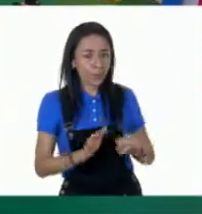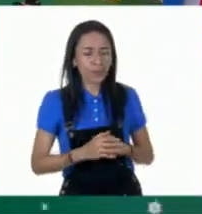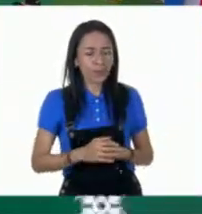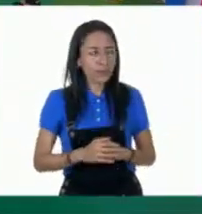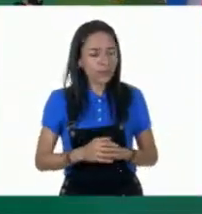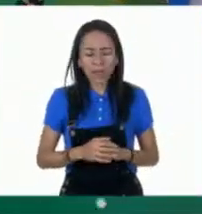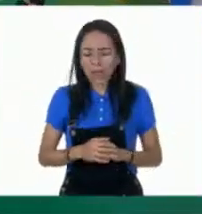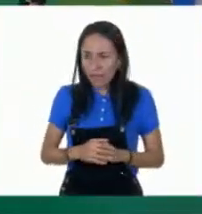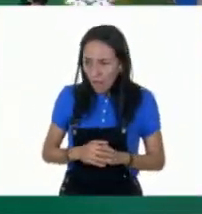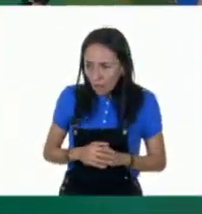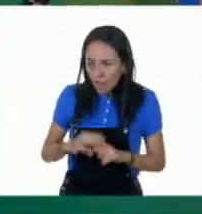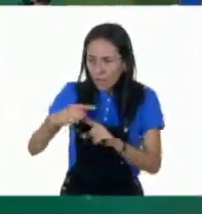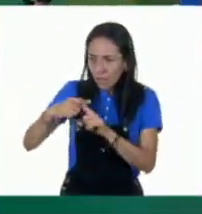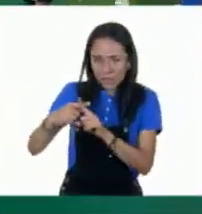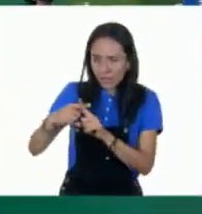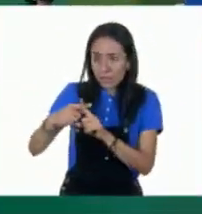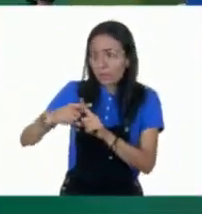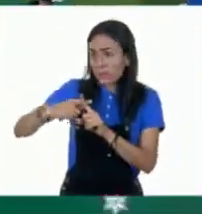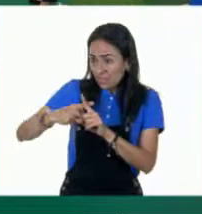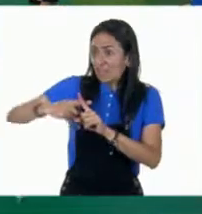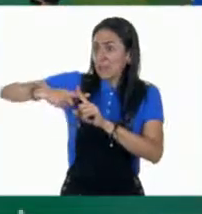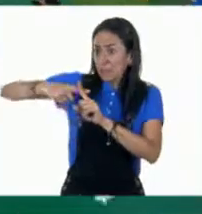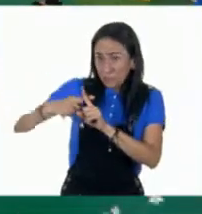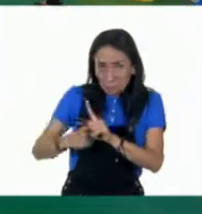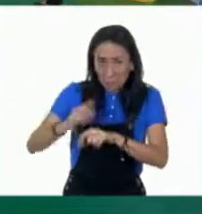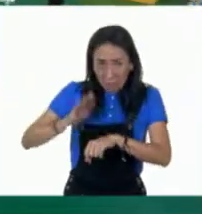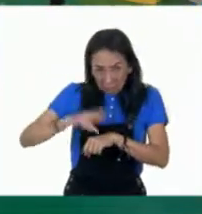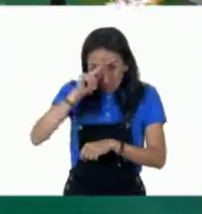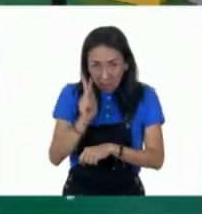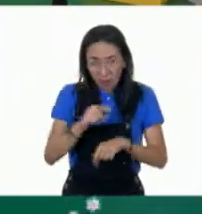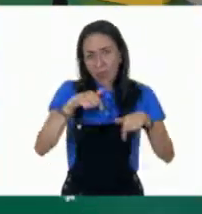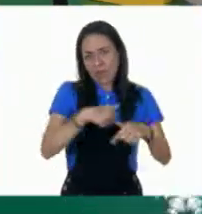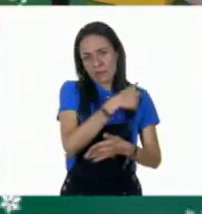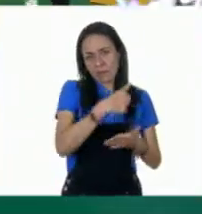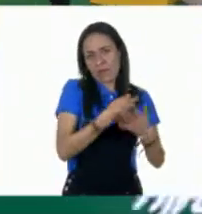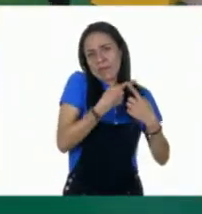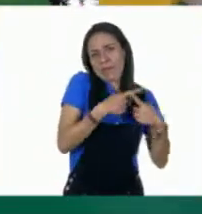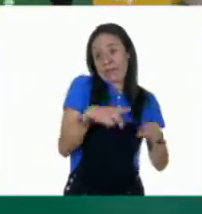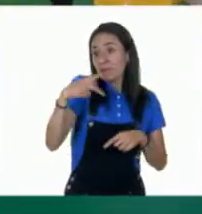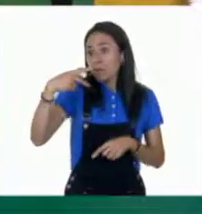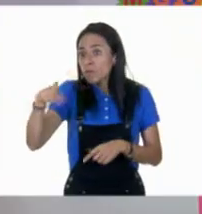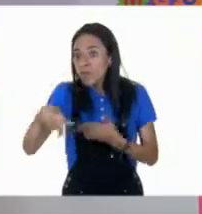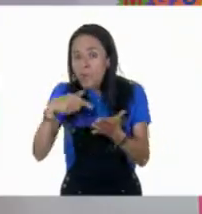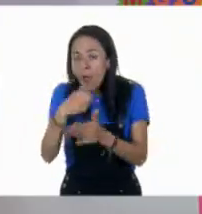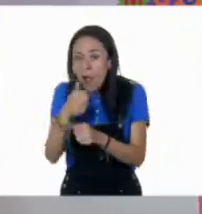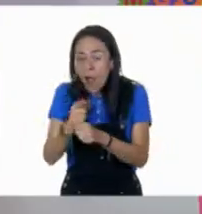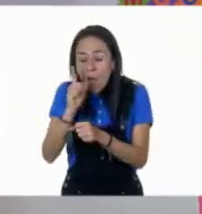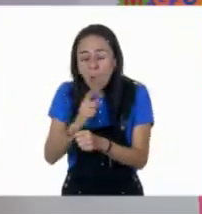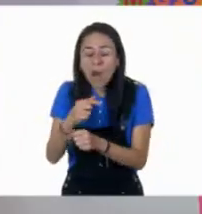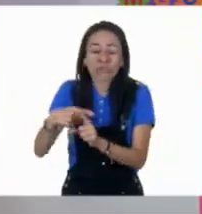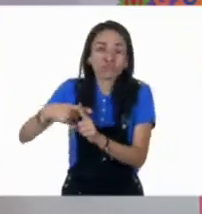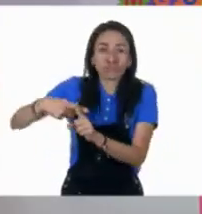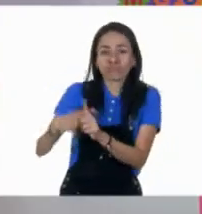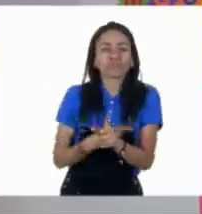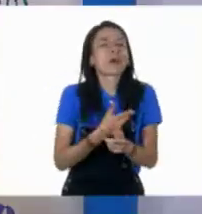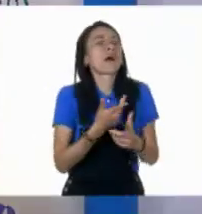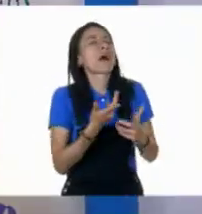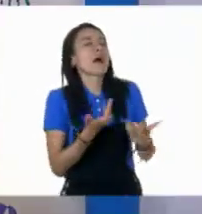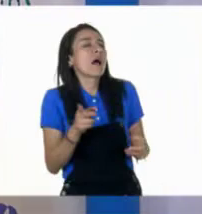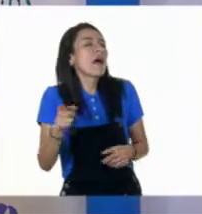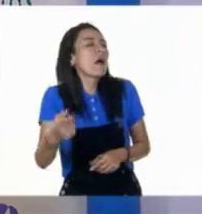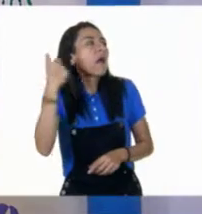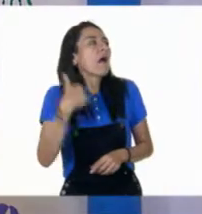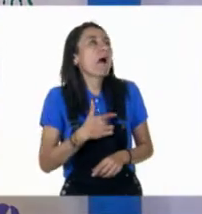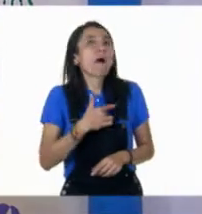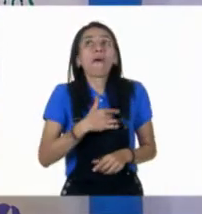bajaba mucho más a comparación de la que bajaba aquí en la ciudad. Y para él entonces pues no era un clima tan frío. No era tan frío, pues, sin